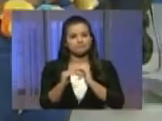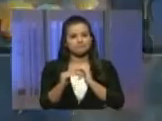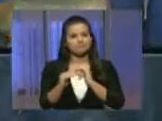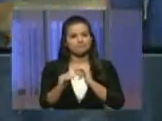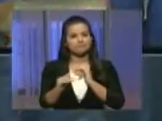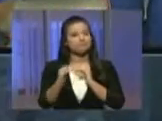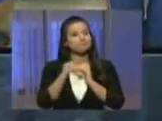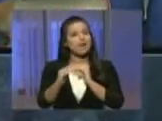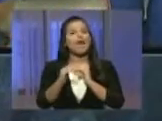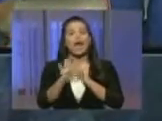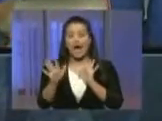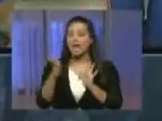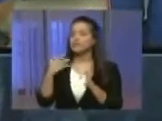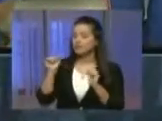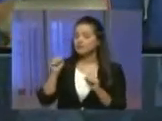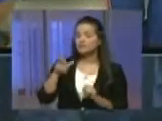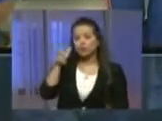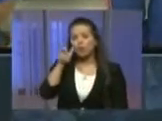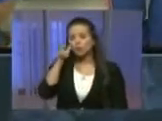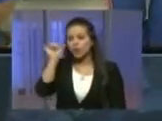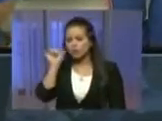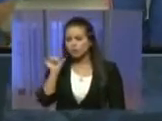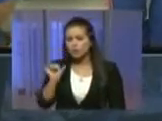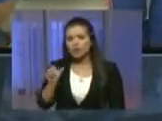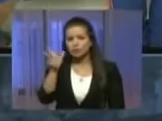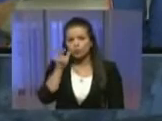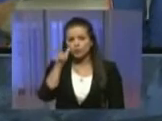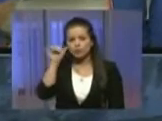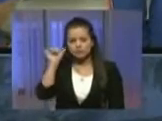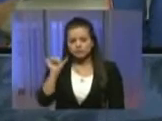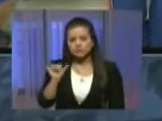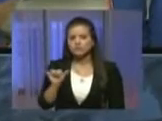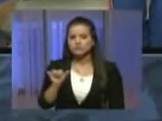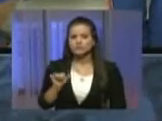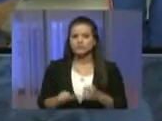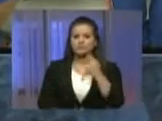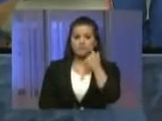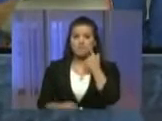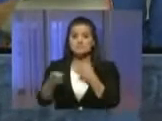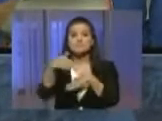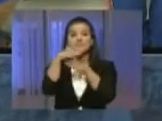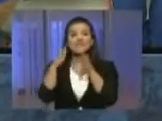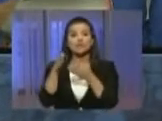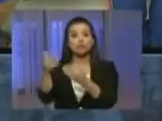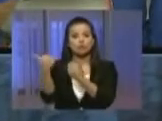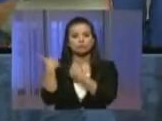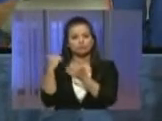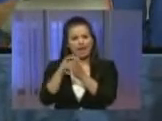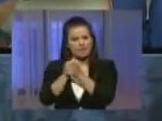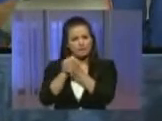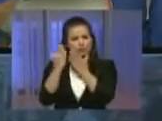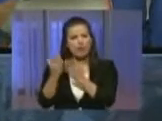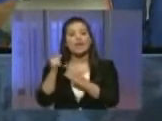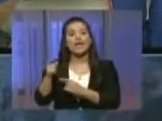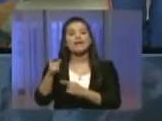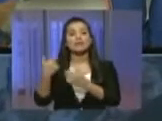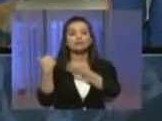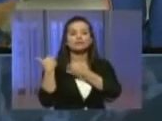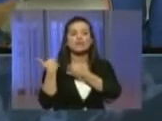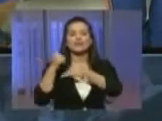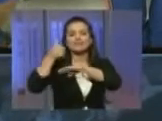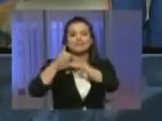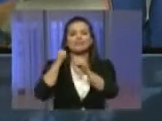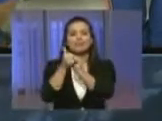Así es Te estamos escuchando muy Atentamente ministro compañero de la juventud y el deporte mer